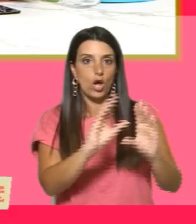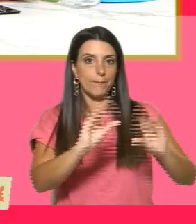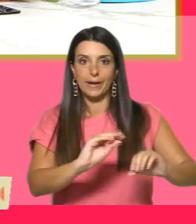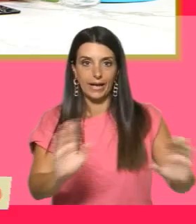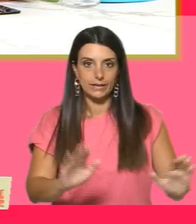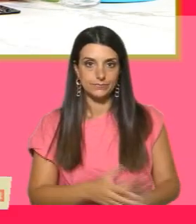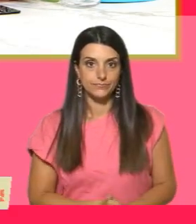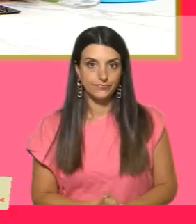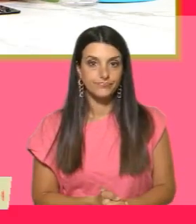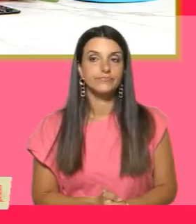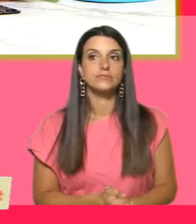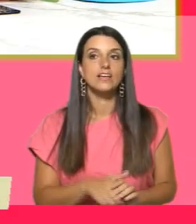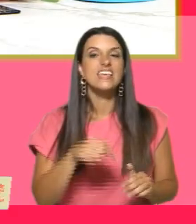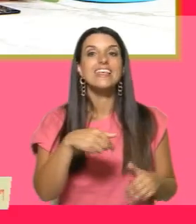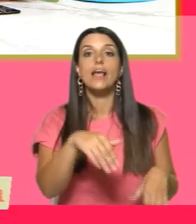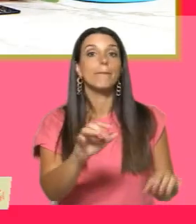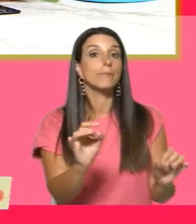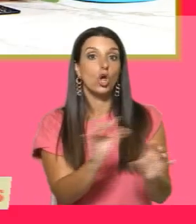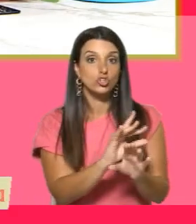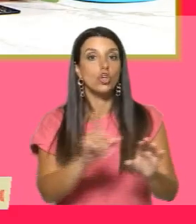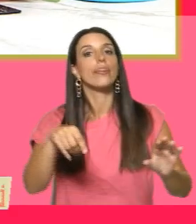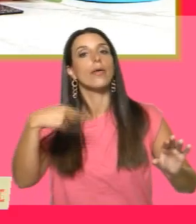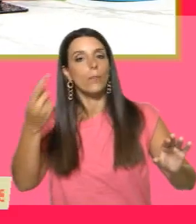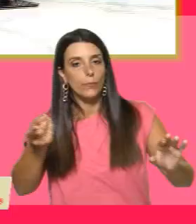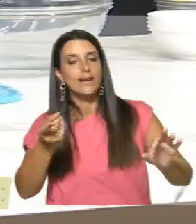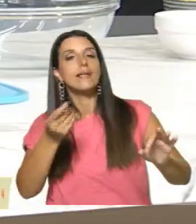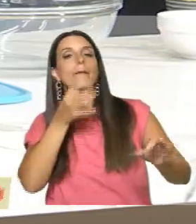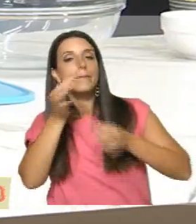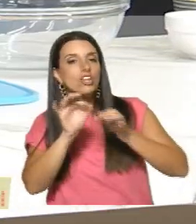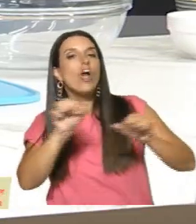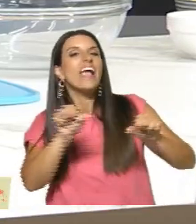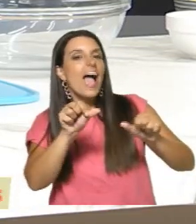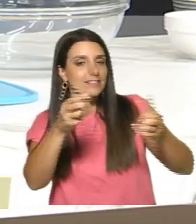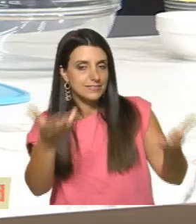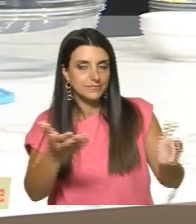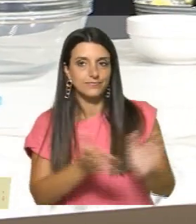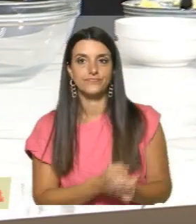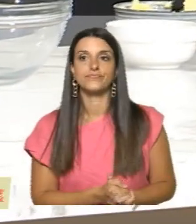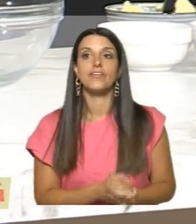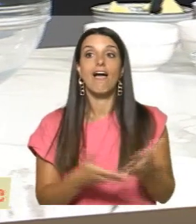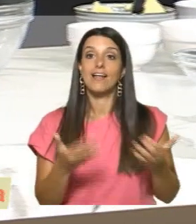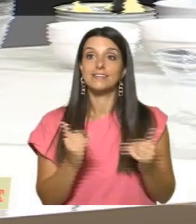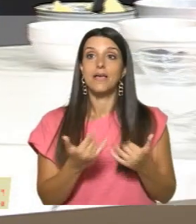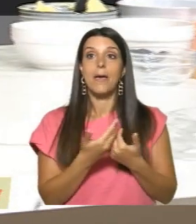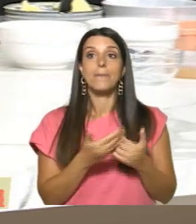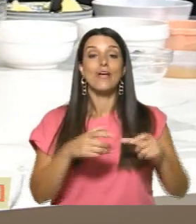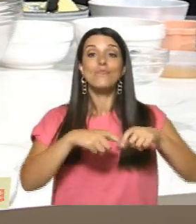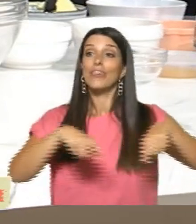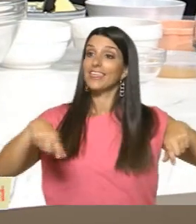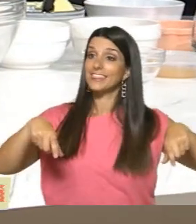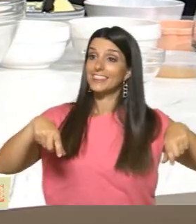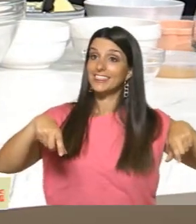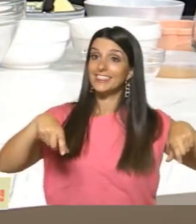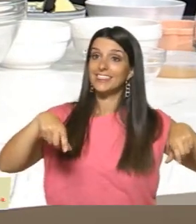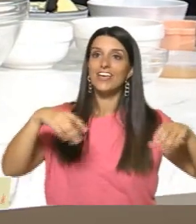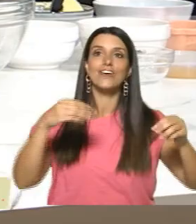azúcar y lo sacas. Lo dejamos ahí pronto para la segunda parte, que es para la segunda receta. Bien. Y ahora sí vamos a empezar con el budín.